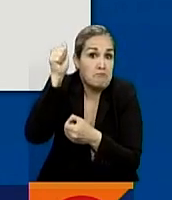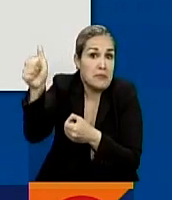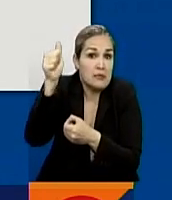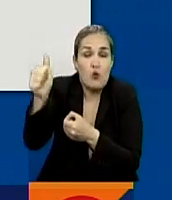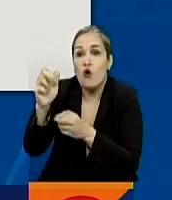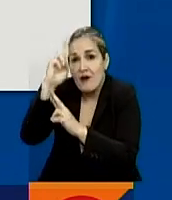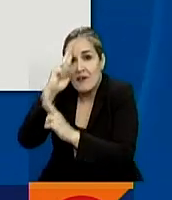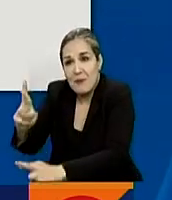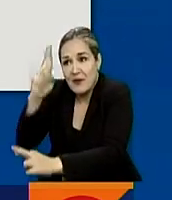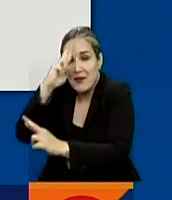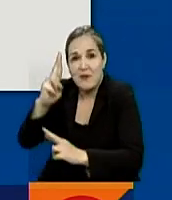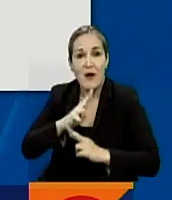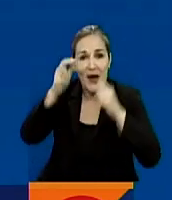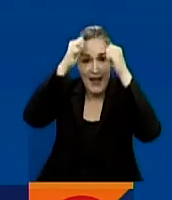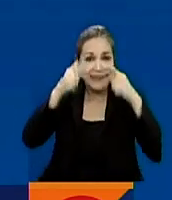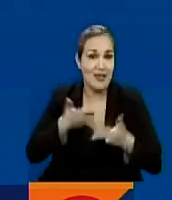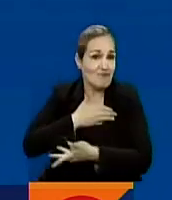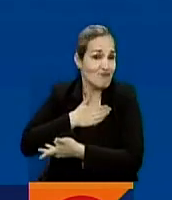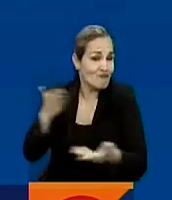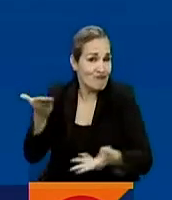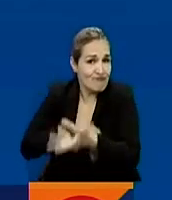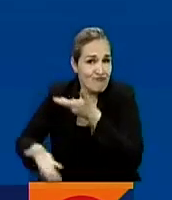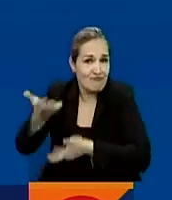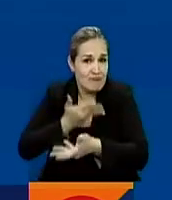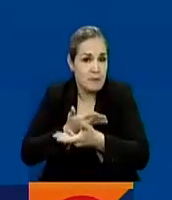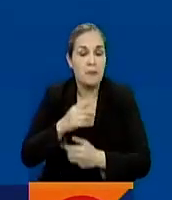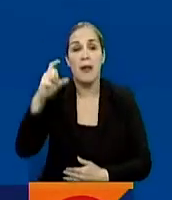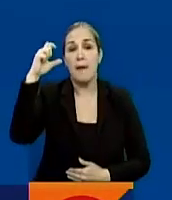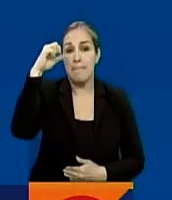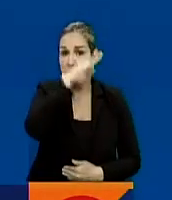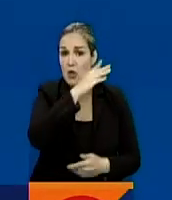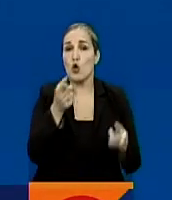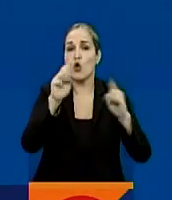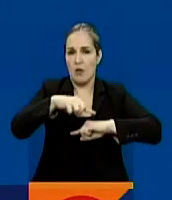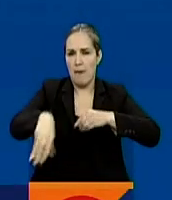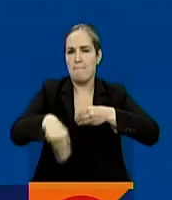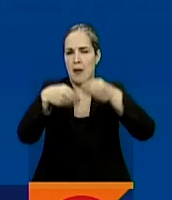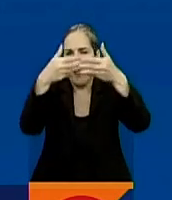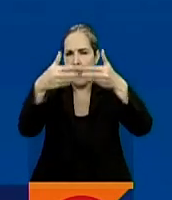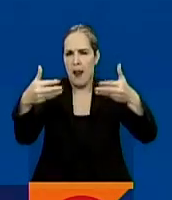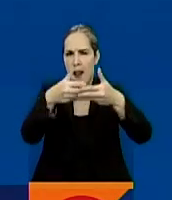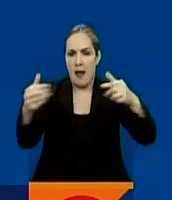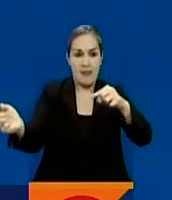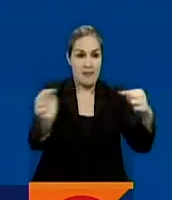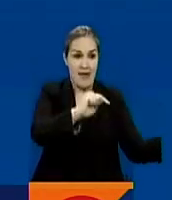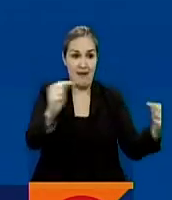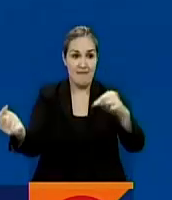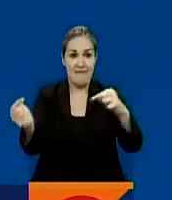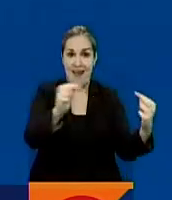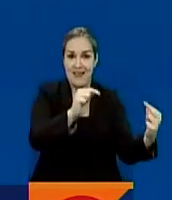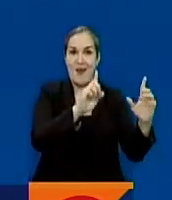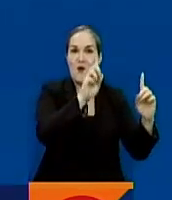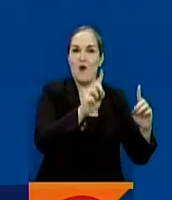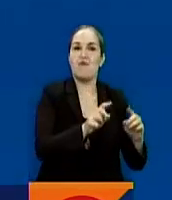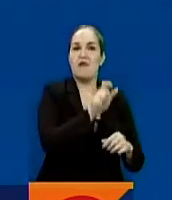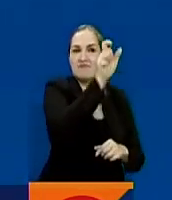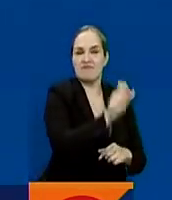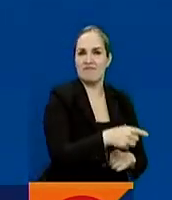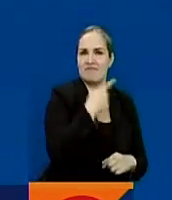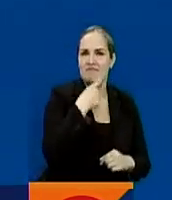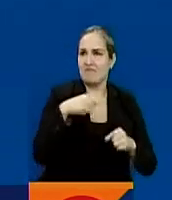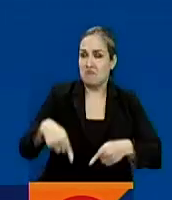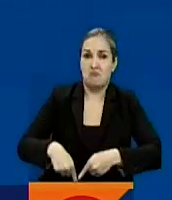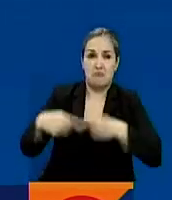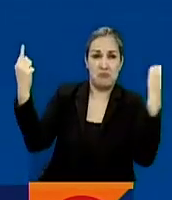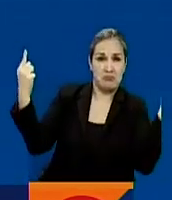Estados siempre serán bienvenidas presidente Gustavo Petro también se refirió al debate que suscitó sus mensajes sobre la posible ruptura de las